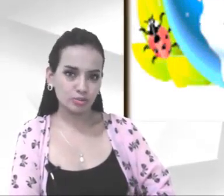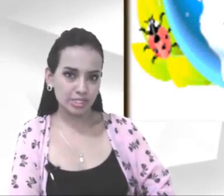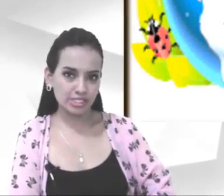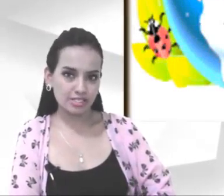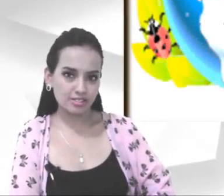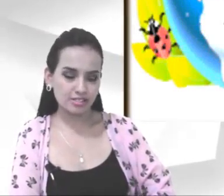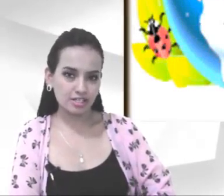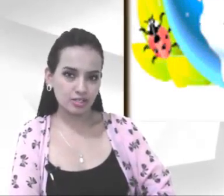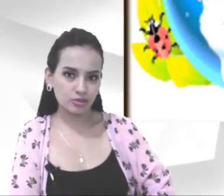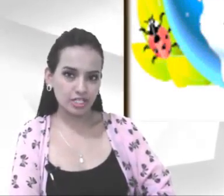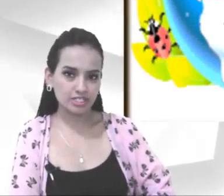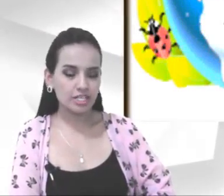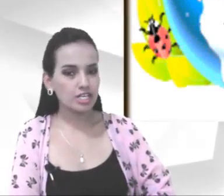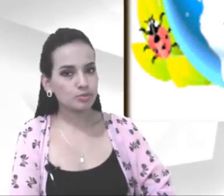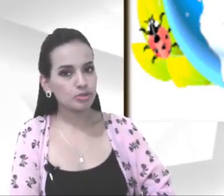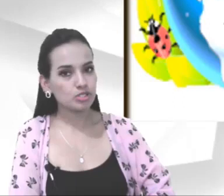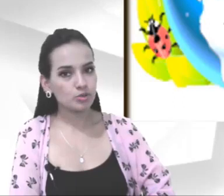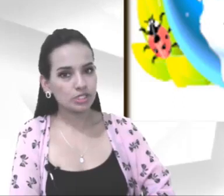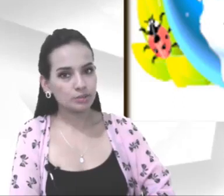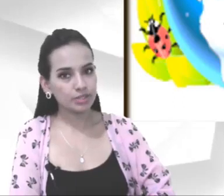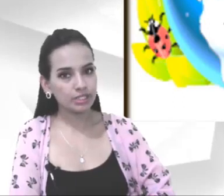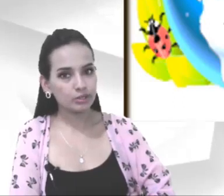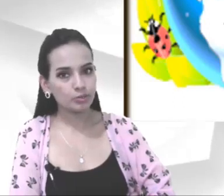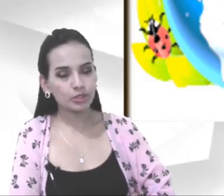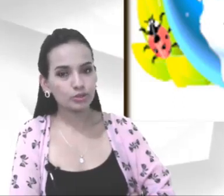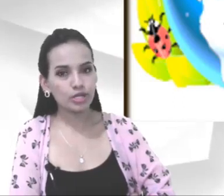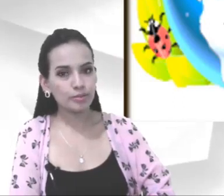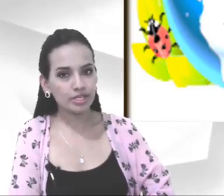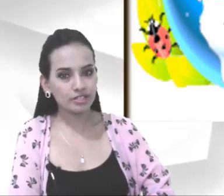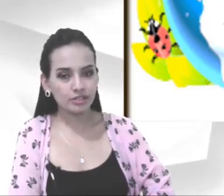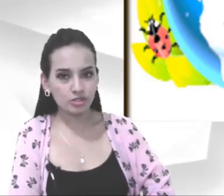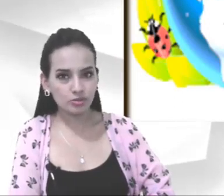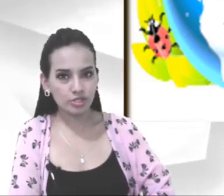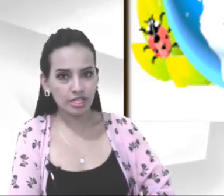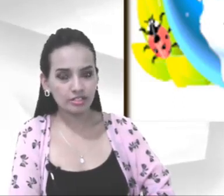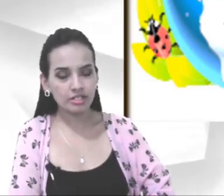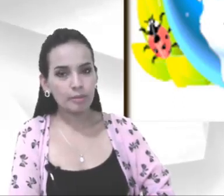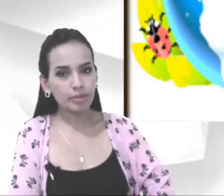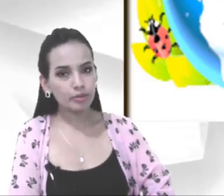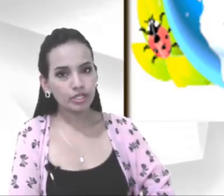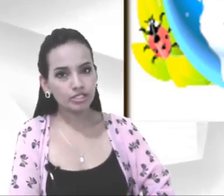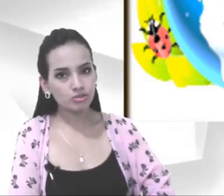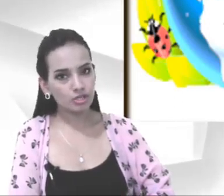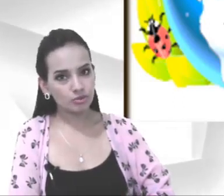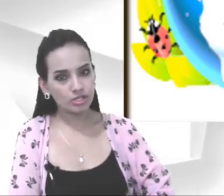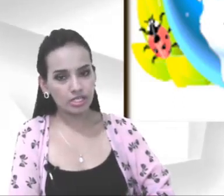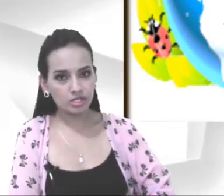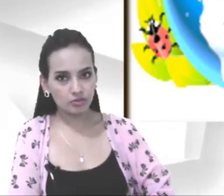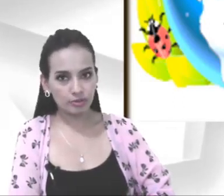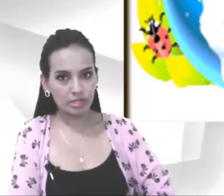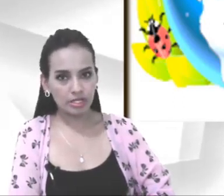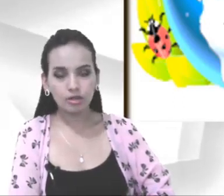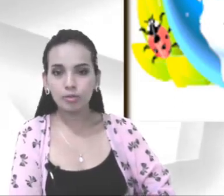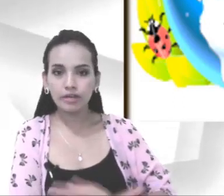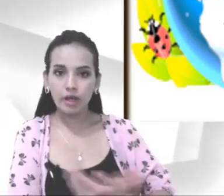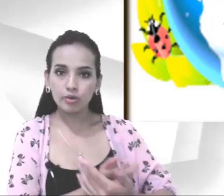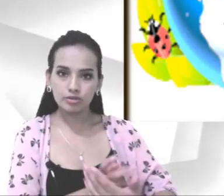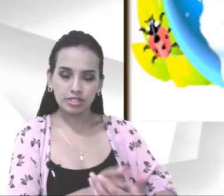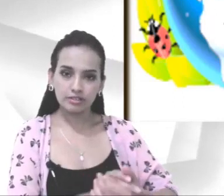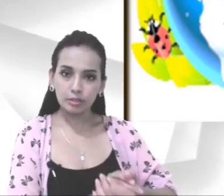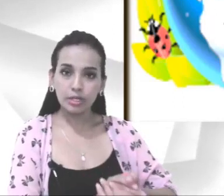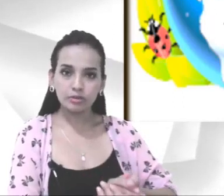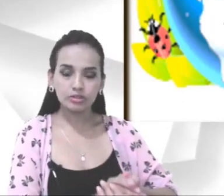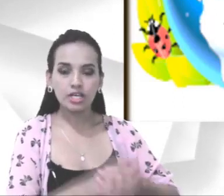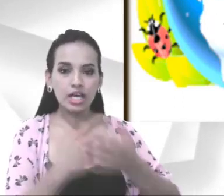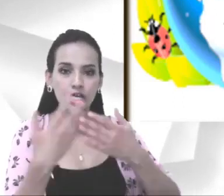como su maestra de ciencias naturales espero se encuentren bien tomando todas las medidas de bioseguridad para cuidar de su salud y la de su familia como el lavado